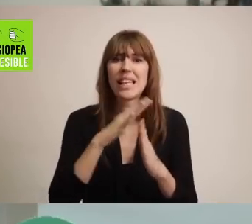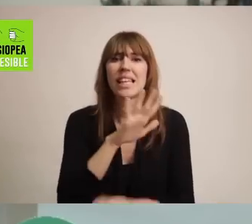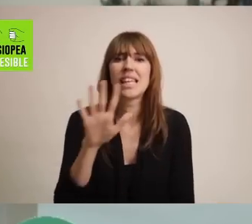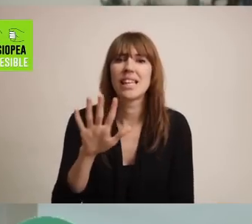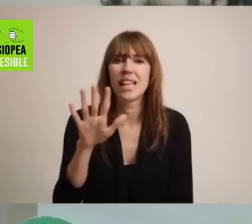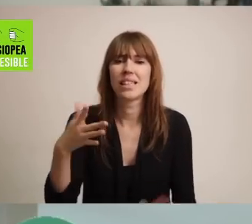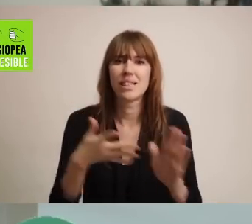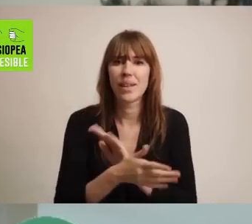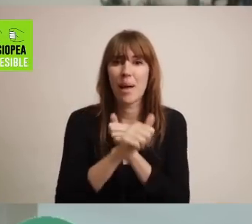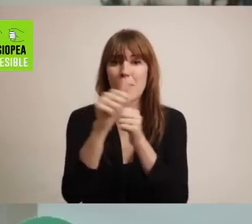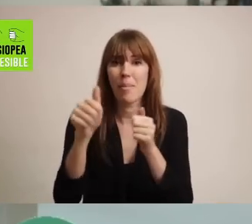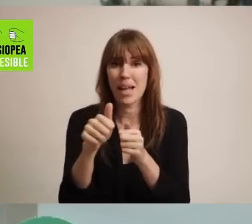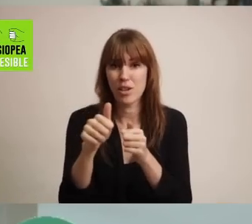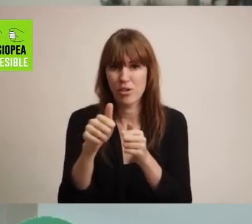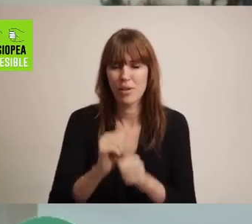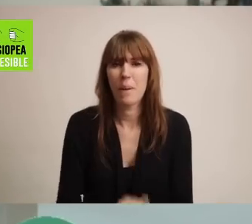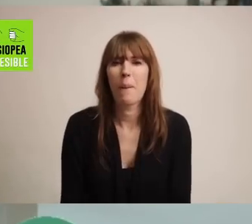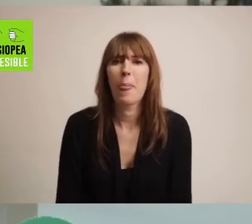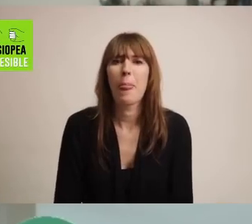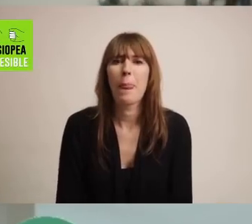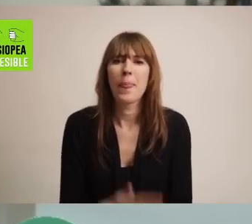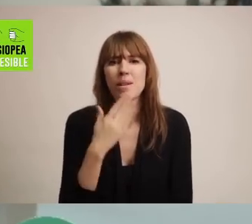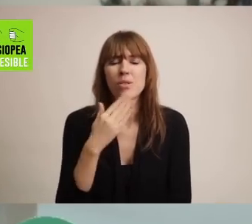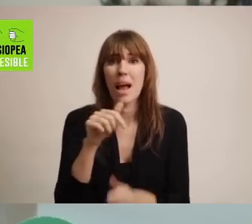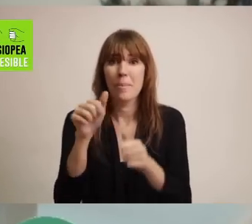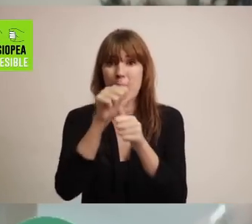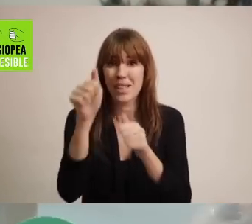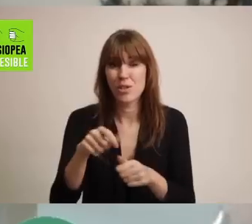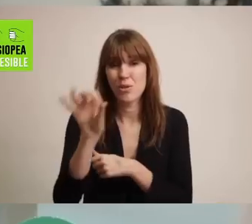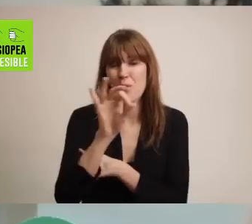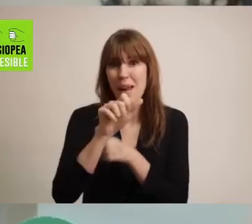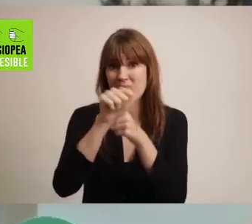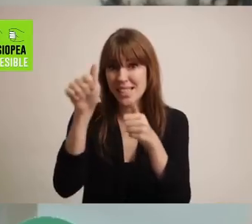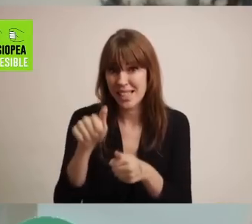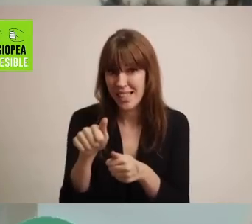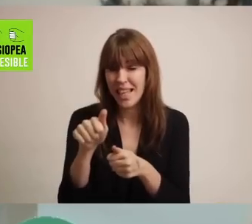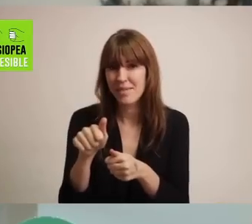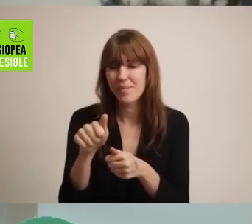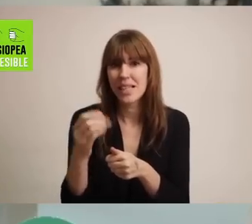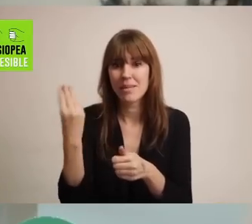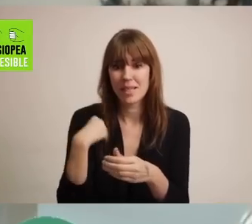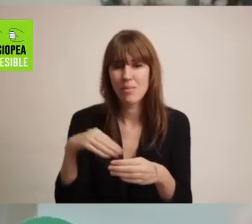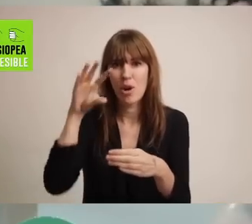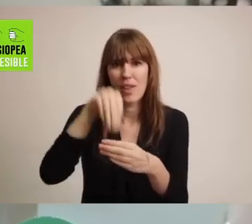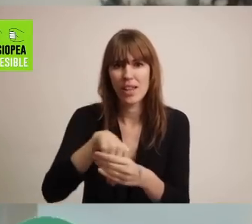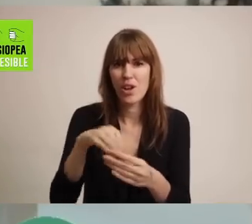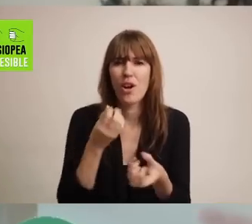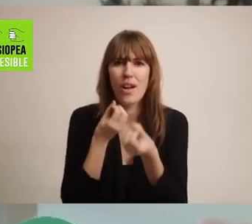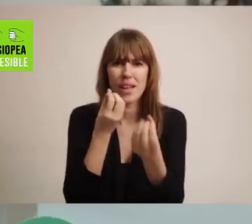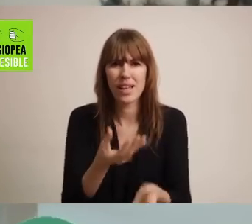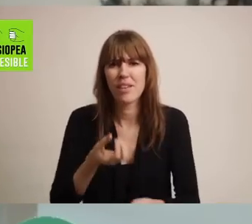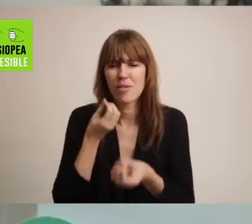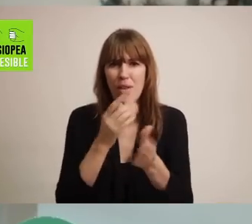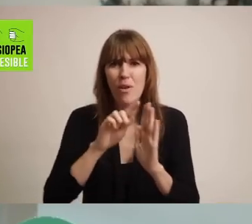que es el patrón. El patrón que sería como esa plantilla donde está toda la